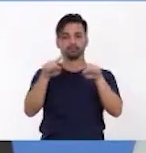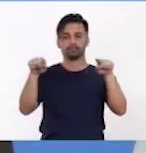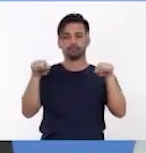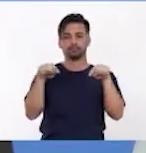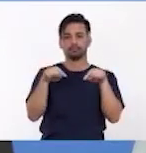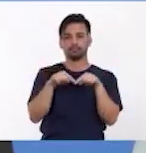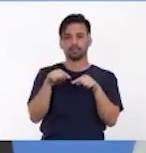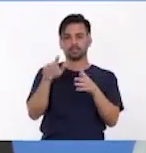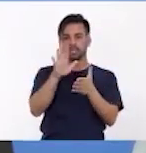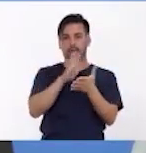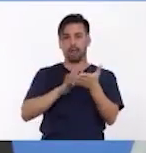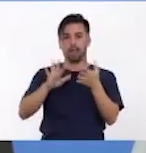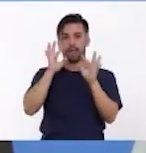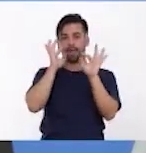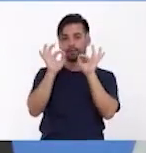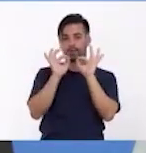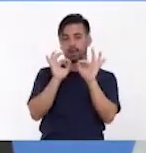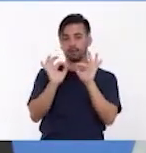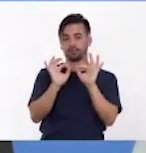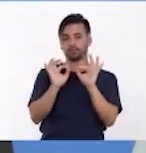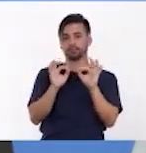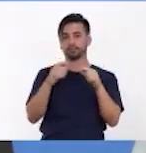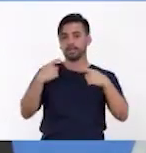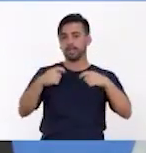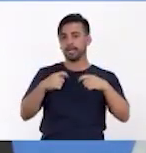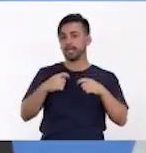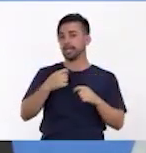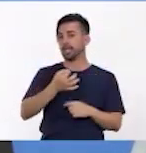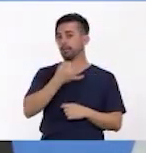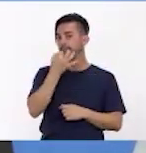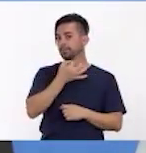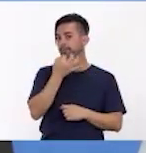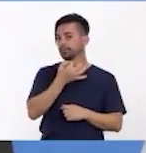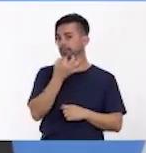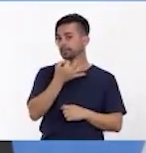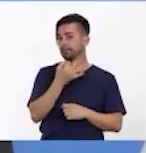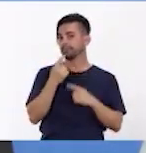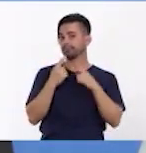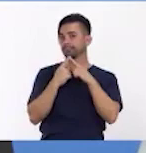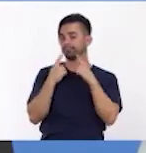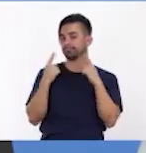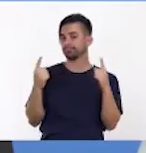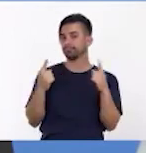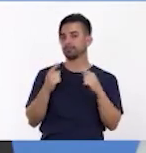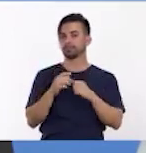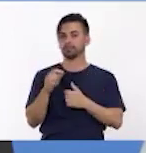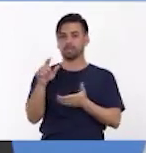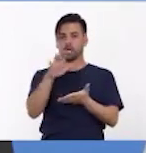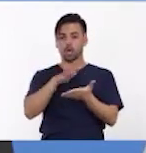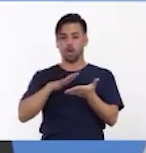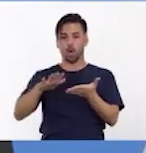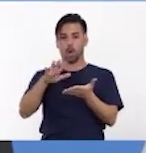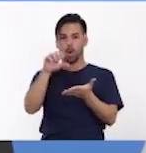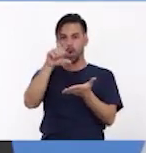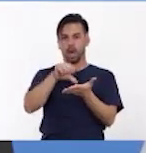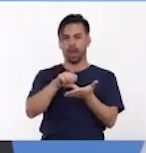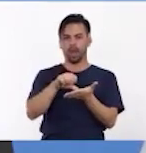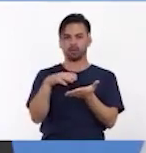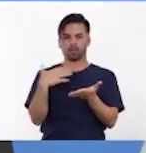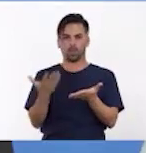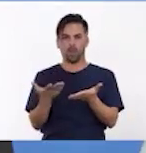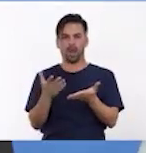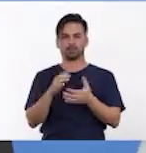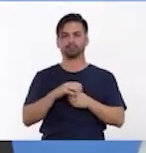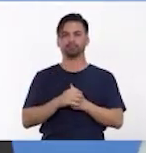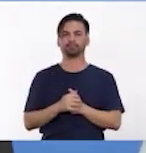además debe reforzar, no debe faltarle el aspecto local, estas áreas que tienen en